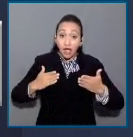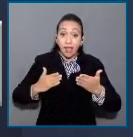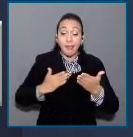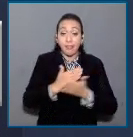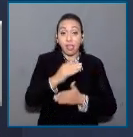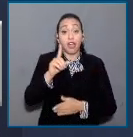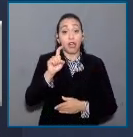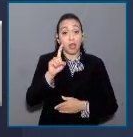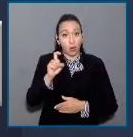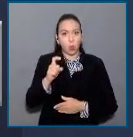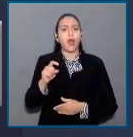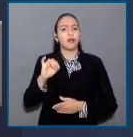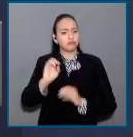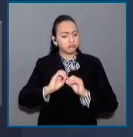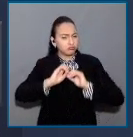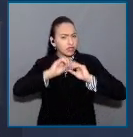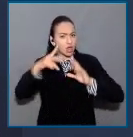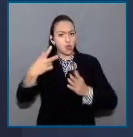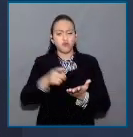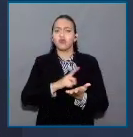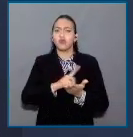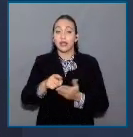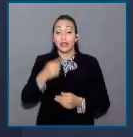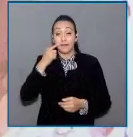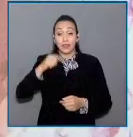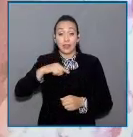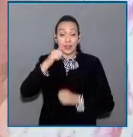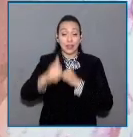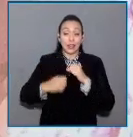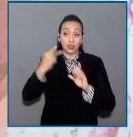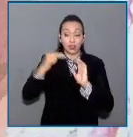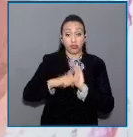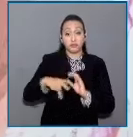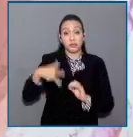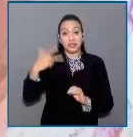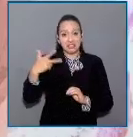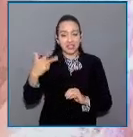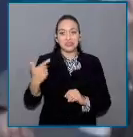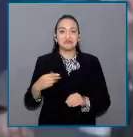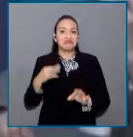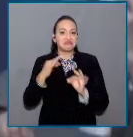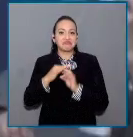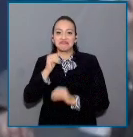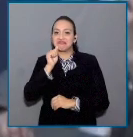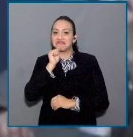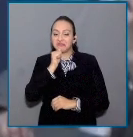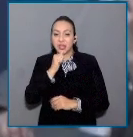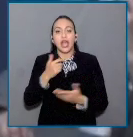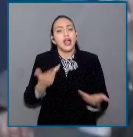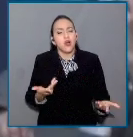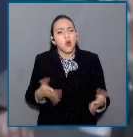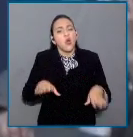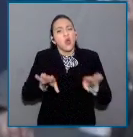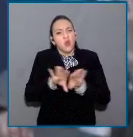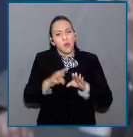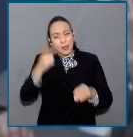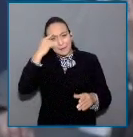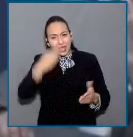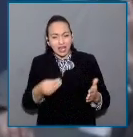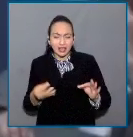de agua en el 2013, cosa que no ha sucedido hasta la fecha. Afirmaron que para cumplir con el ejercicio efectivo de este derecho